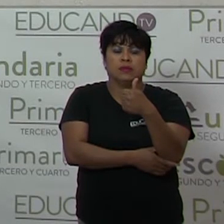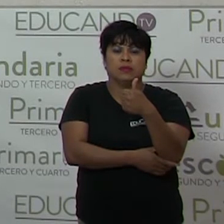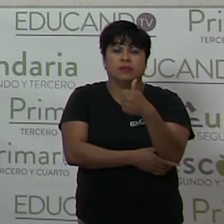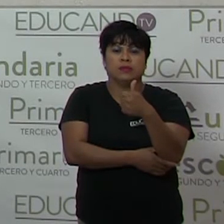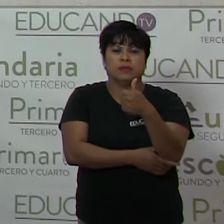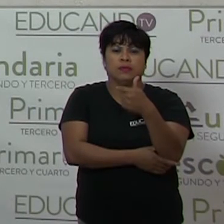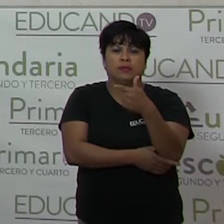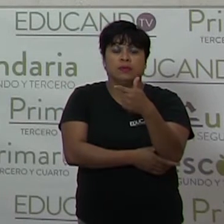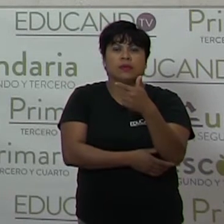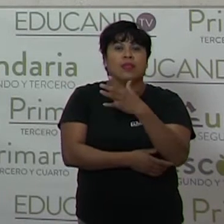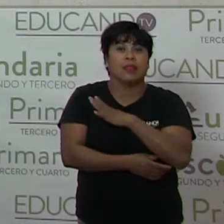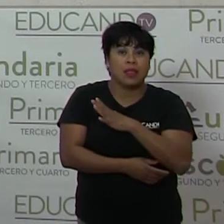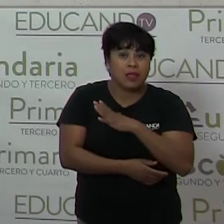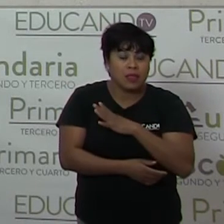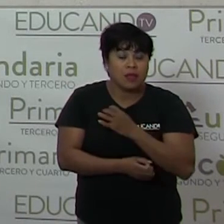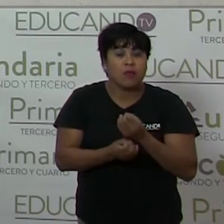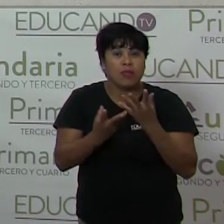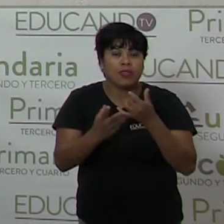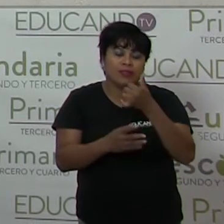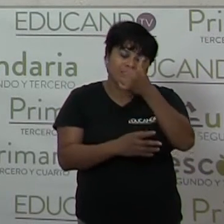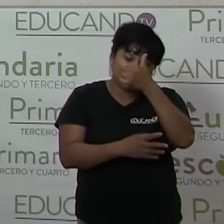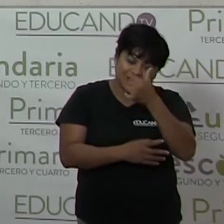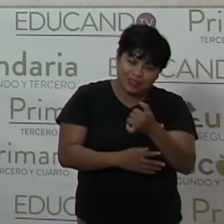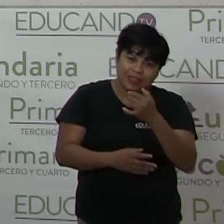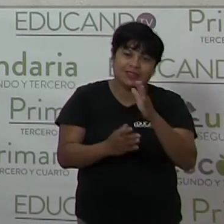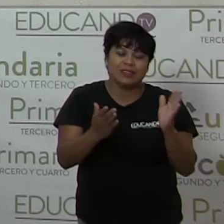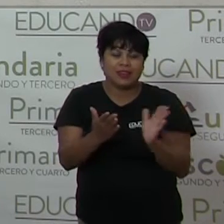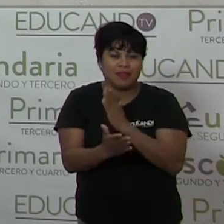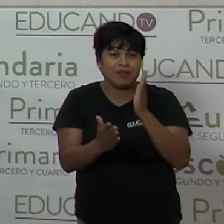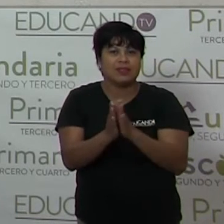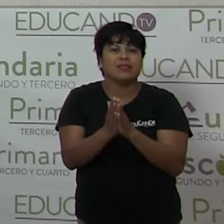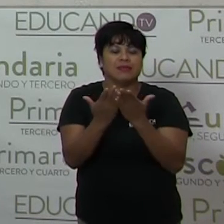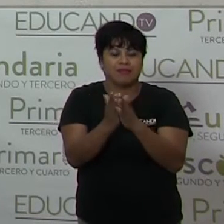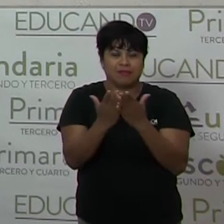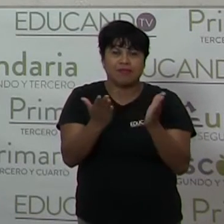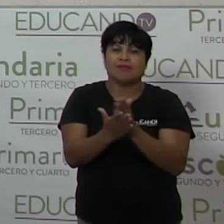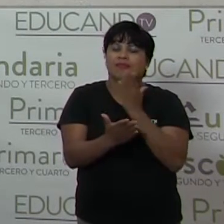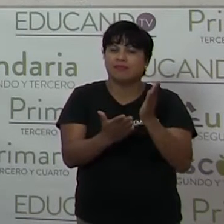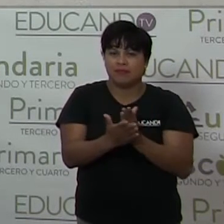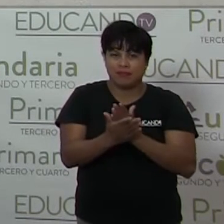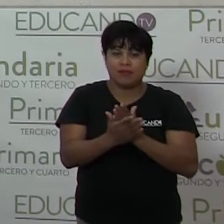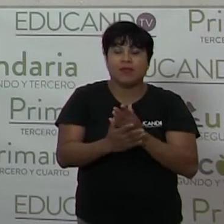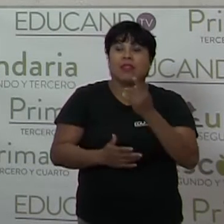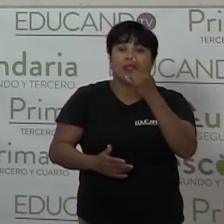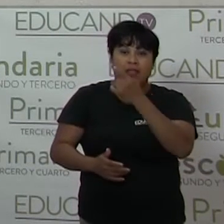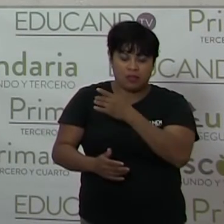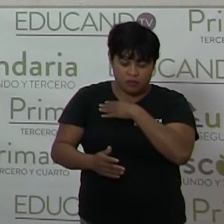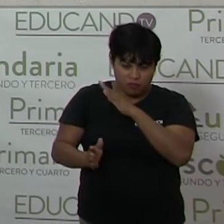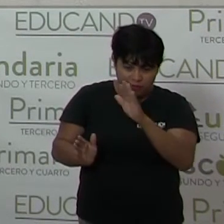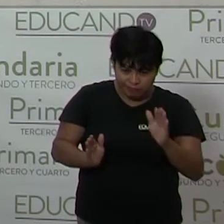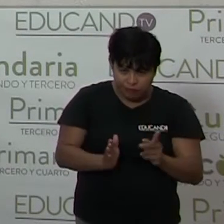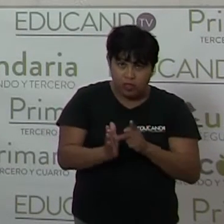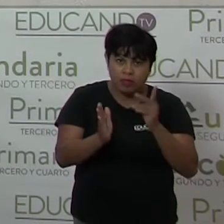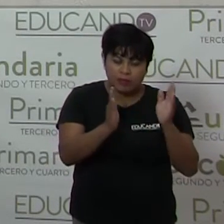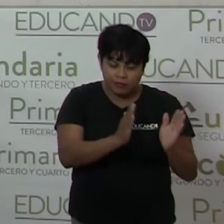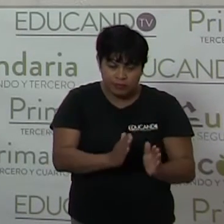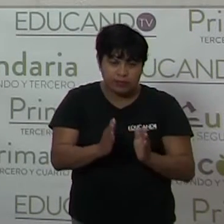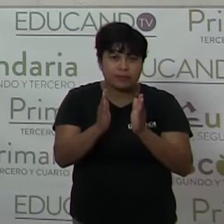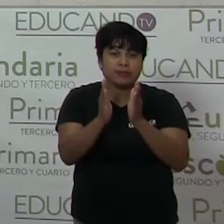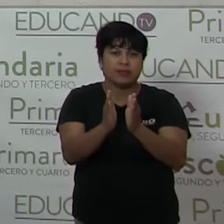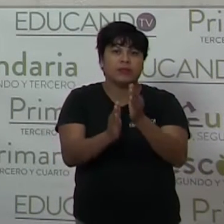6 tenemos aquí 6 revistas y aquí las voy a acomodar